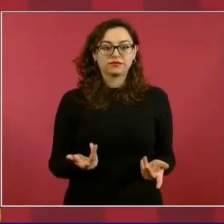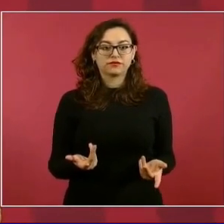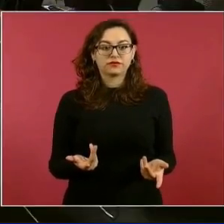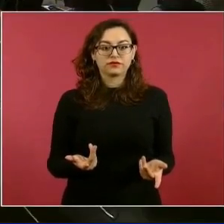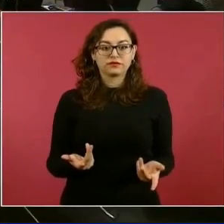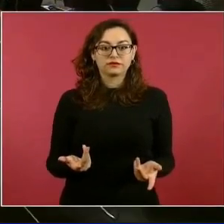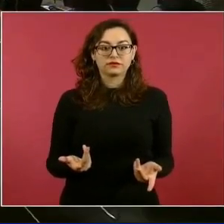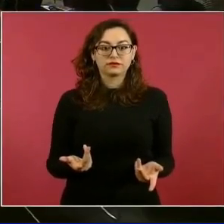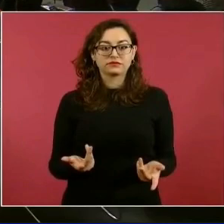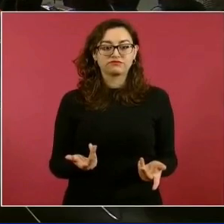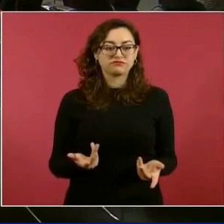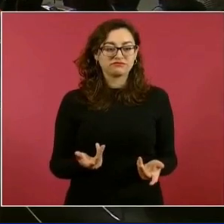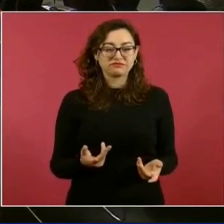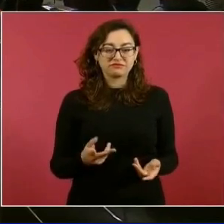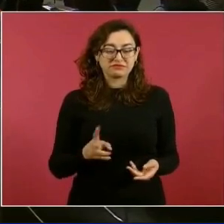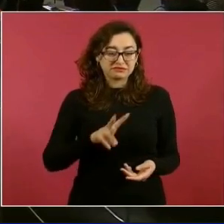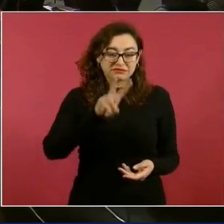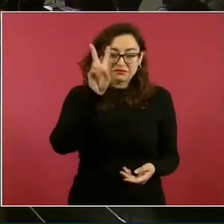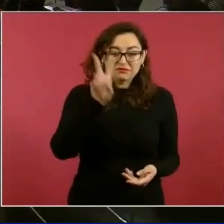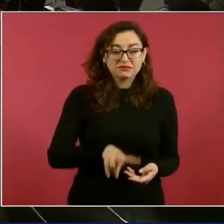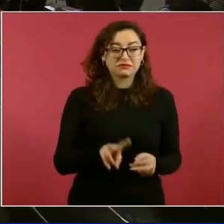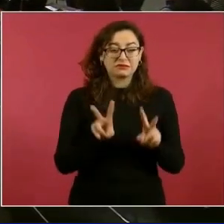de tremenda injusticia